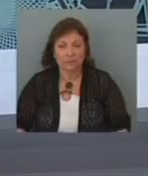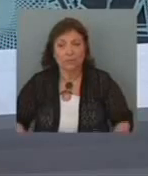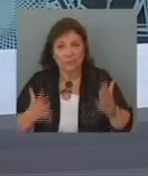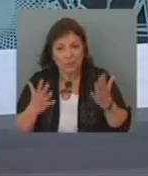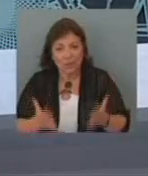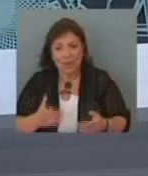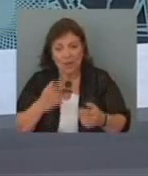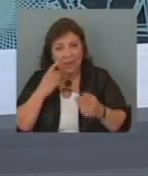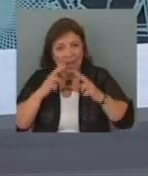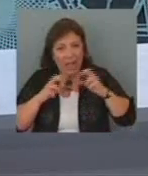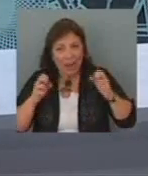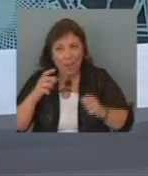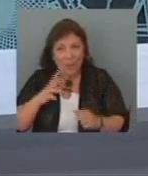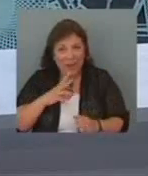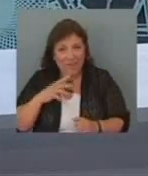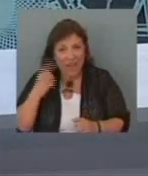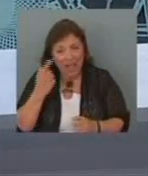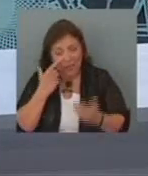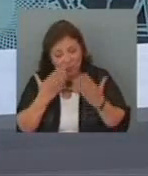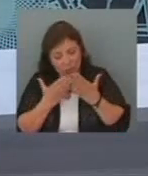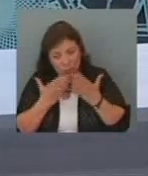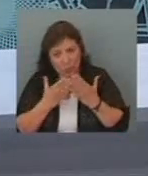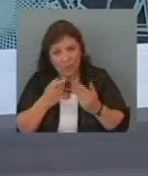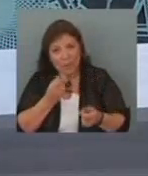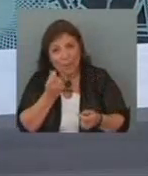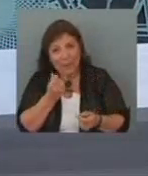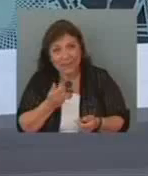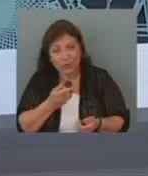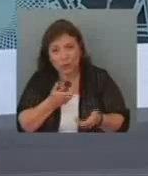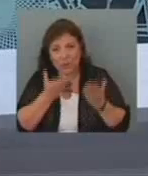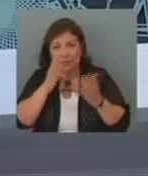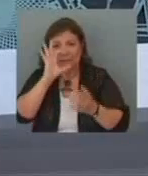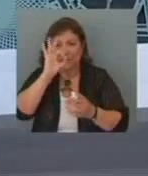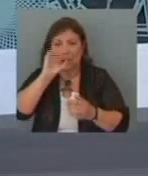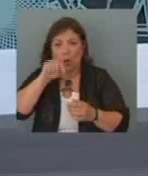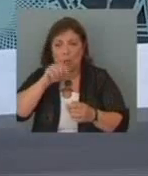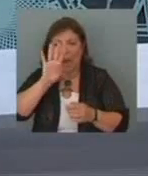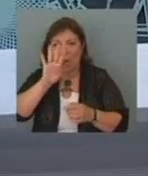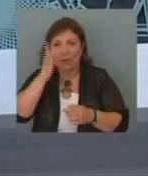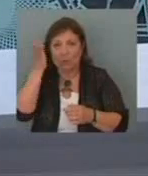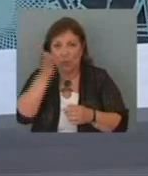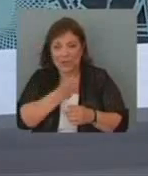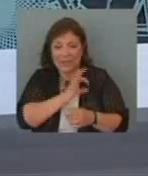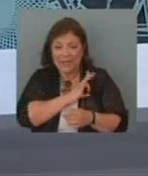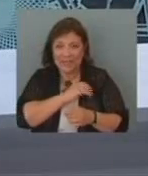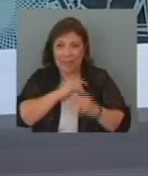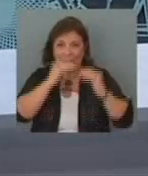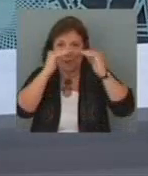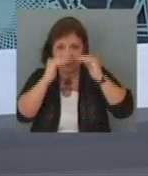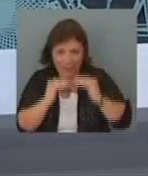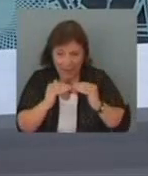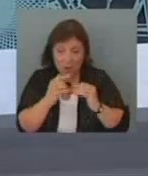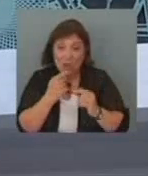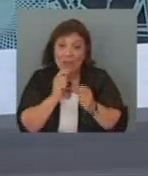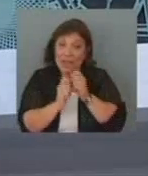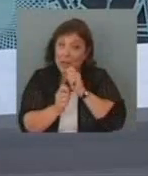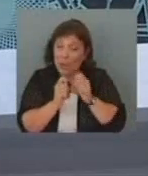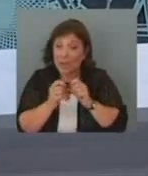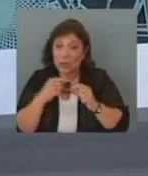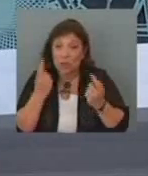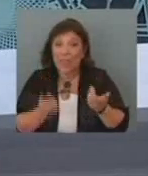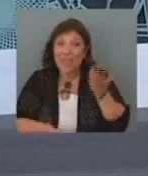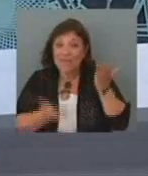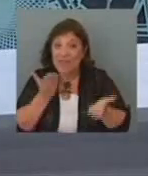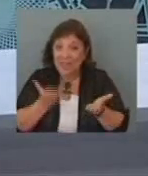Los analistas privados estiman que los precios al consumidor caerán 0,4% en el mes de diciembre, según la encuesta de expectativas de